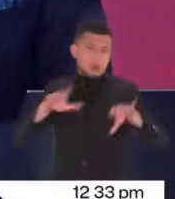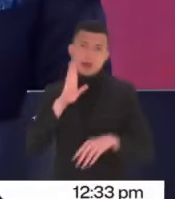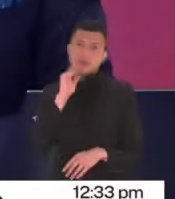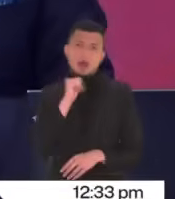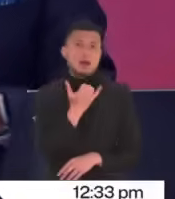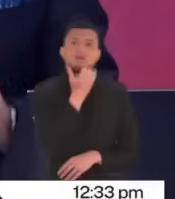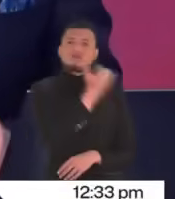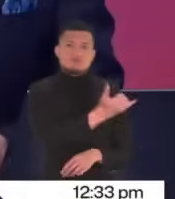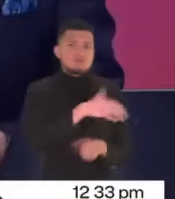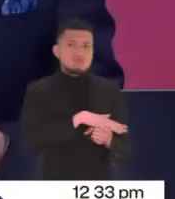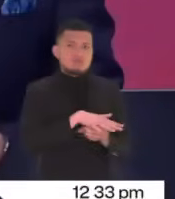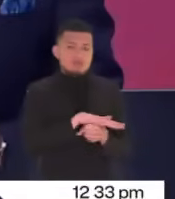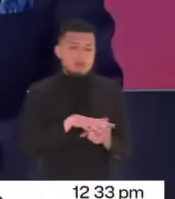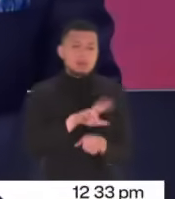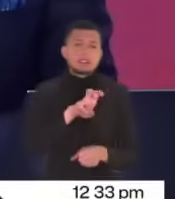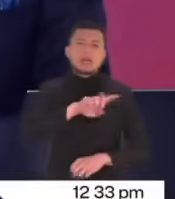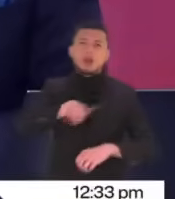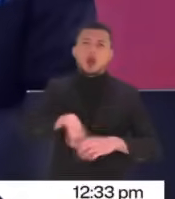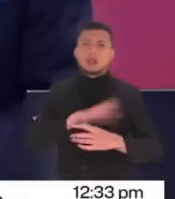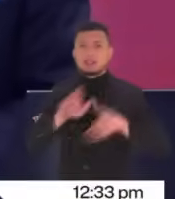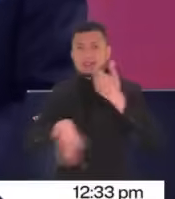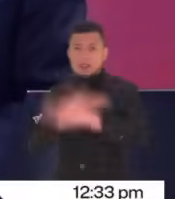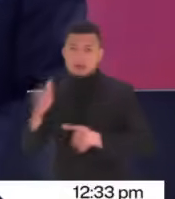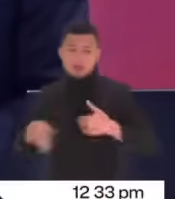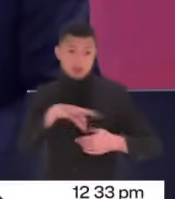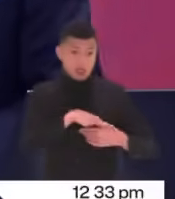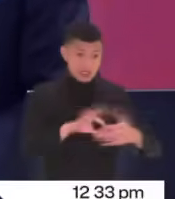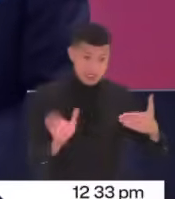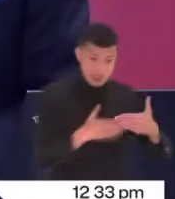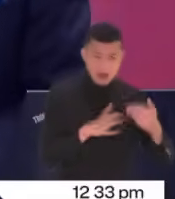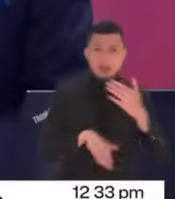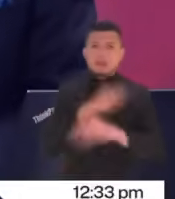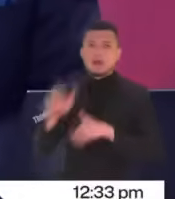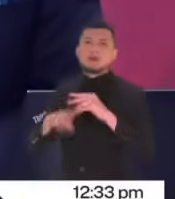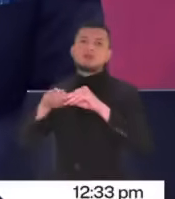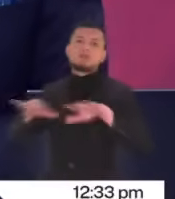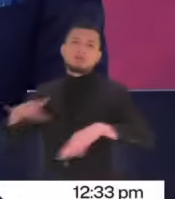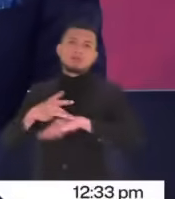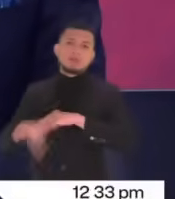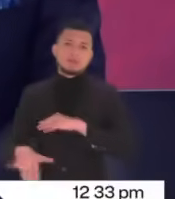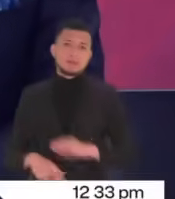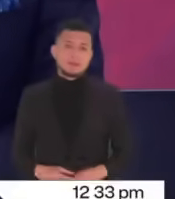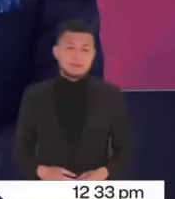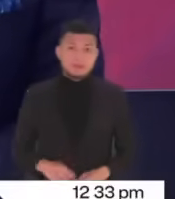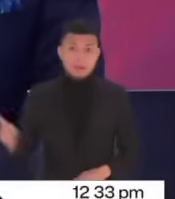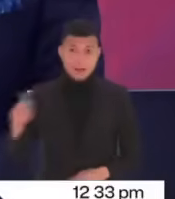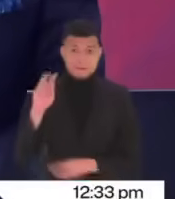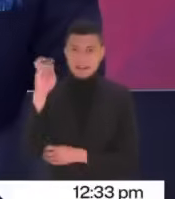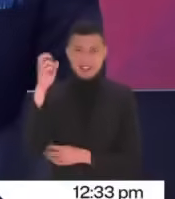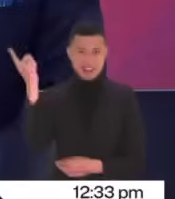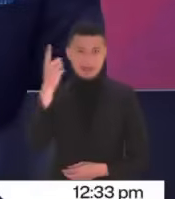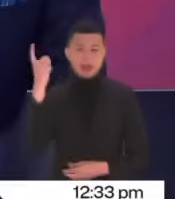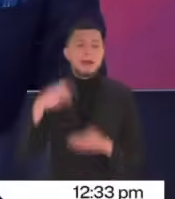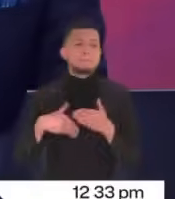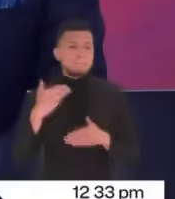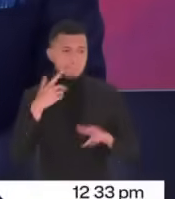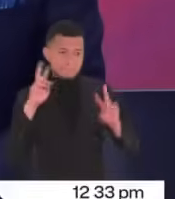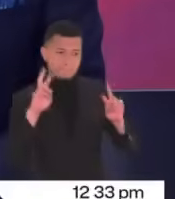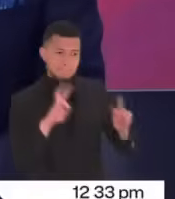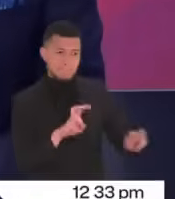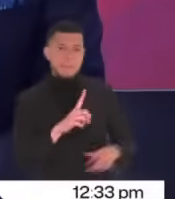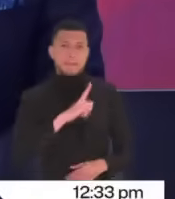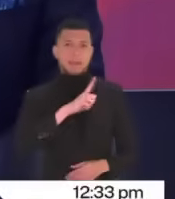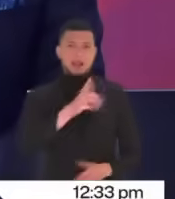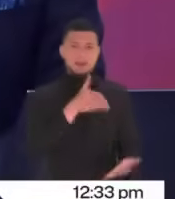resultado que entregó 7 horas después de haber cerrado las votaciones. Felipe, el fiscal general anunció la apertura de una investigación contra la